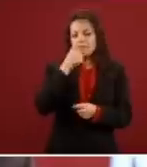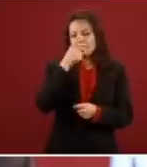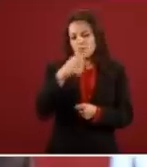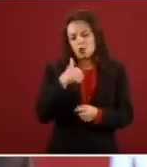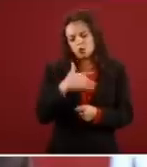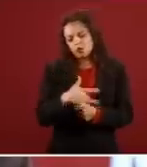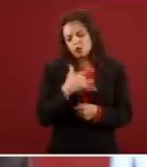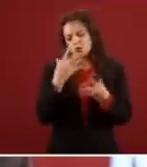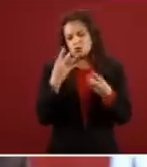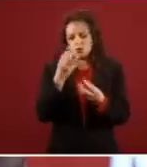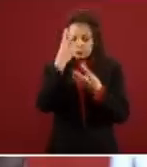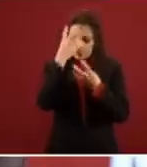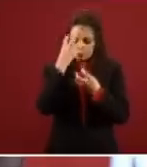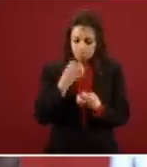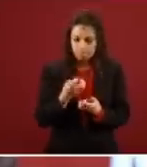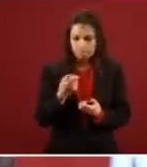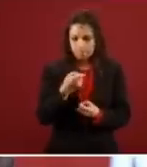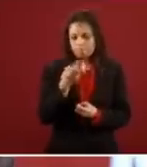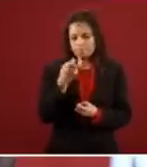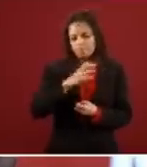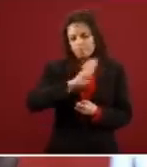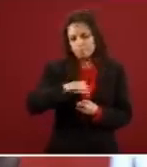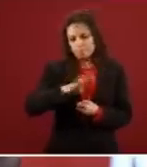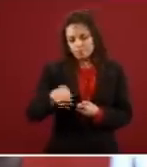esto. En el caso de